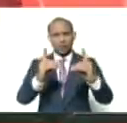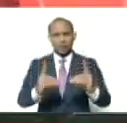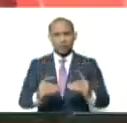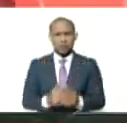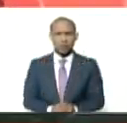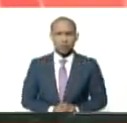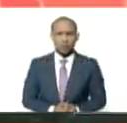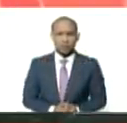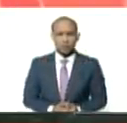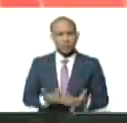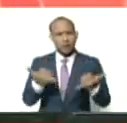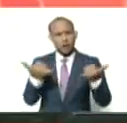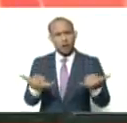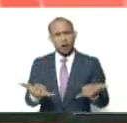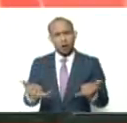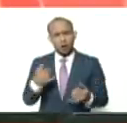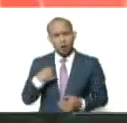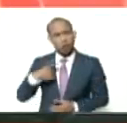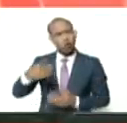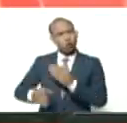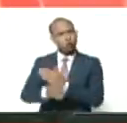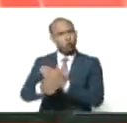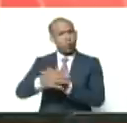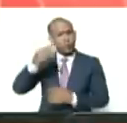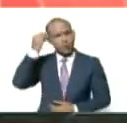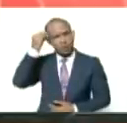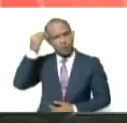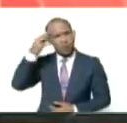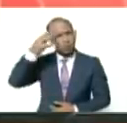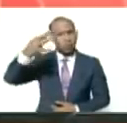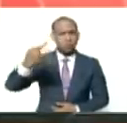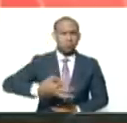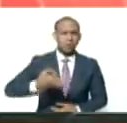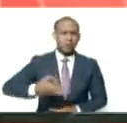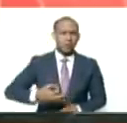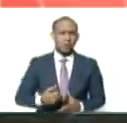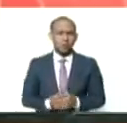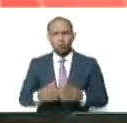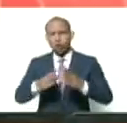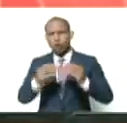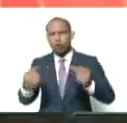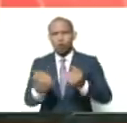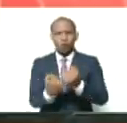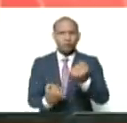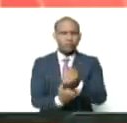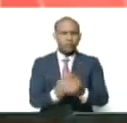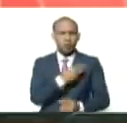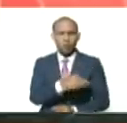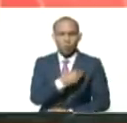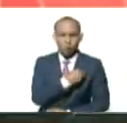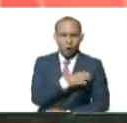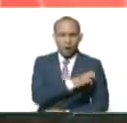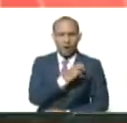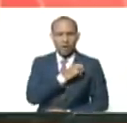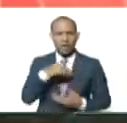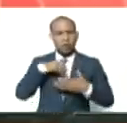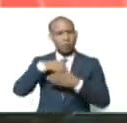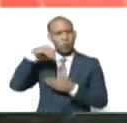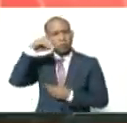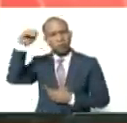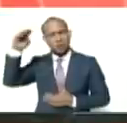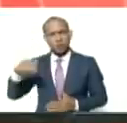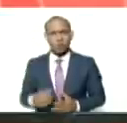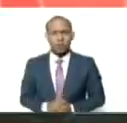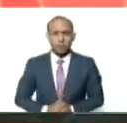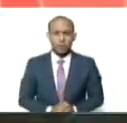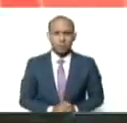Ahora, yo siempre he creído y creo que todo se basa en la moral, en la ética, en la espiritualidad.